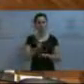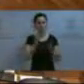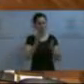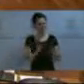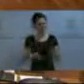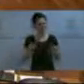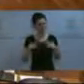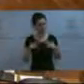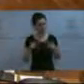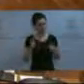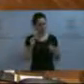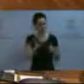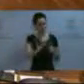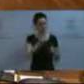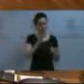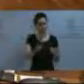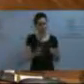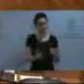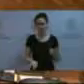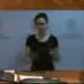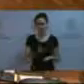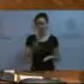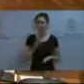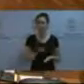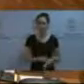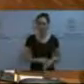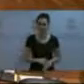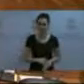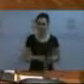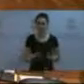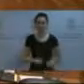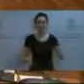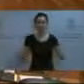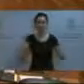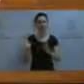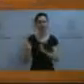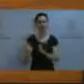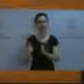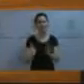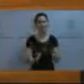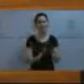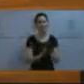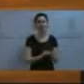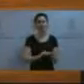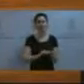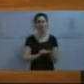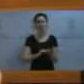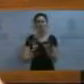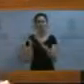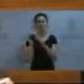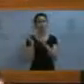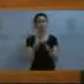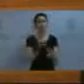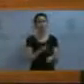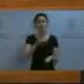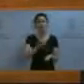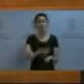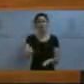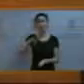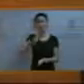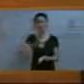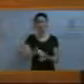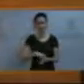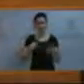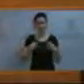dice que ¿cuándo tiene pensado reordenar y dar solución a los problemas planteados en el centro de salud de Sabugo,